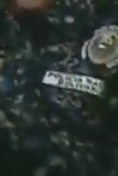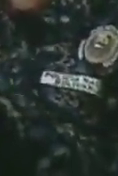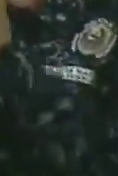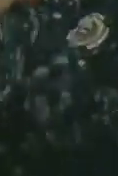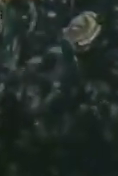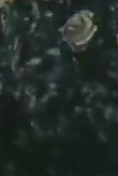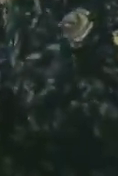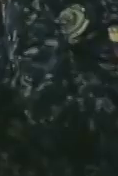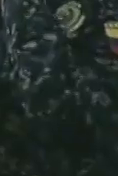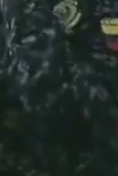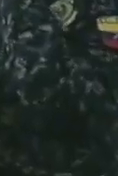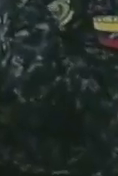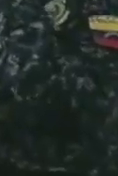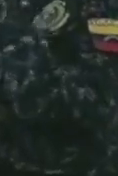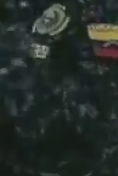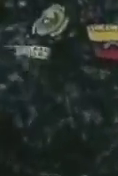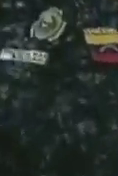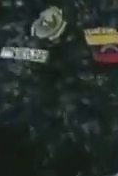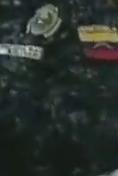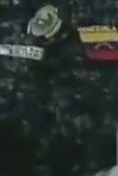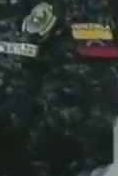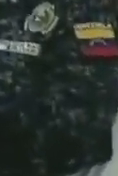¡Que viva!